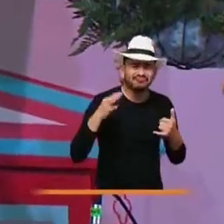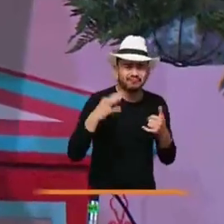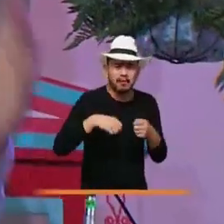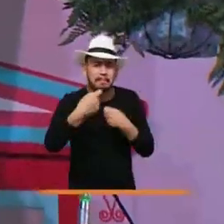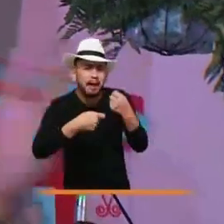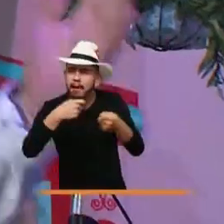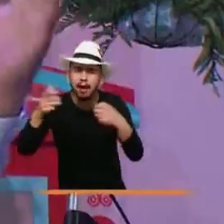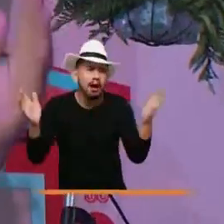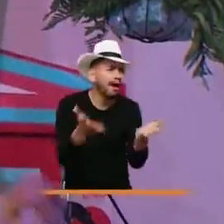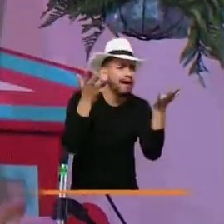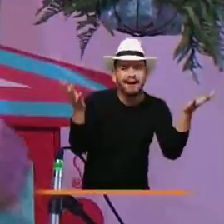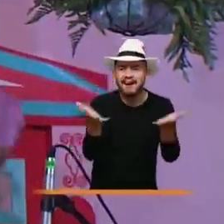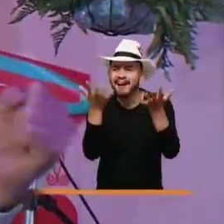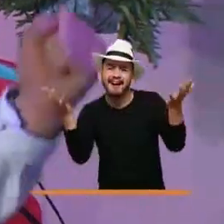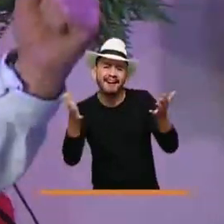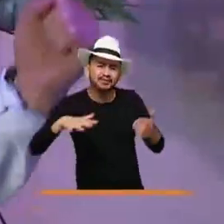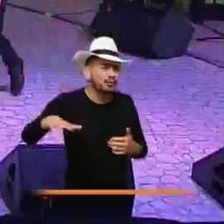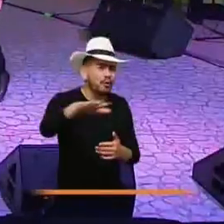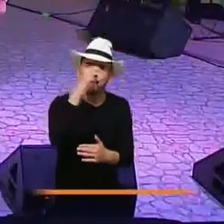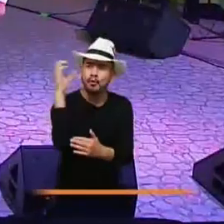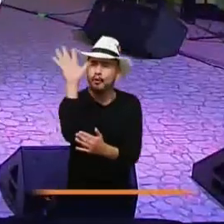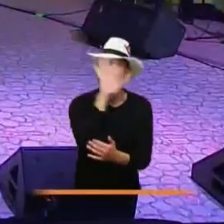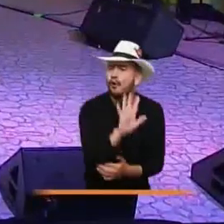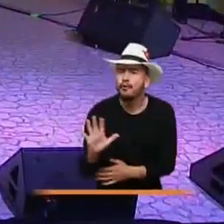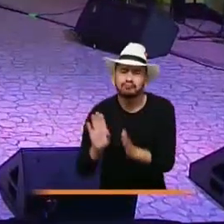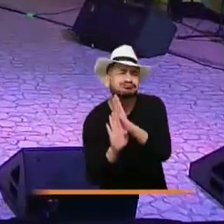la industria de este país